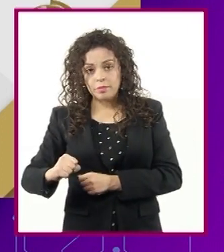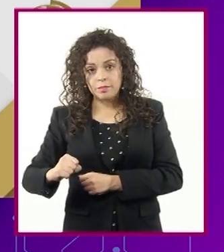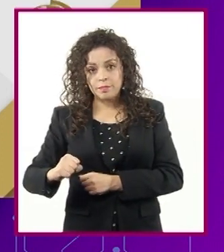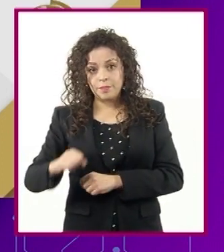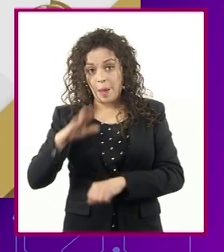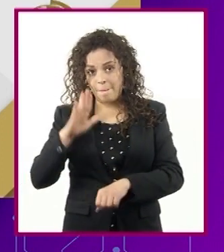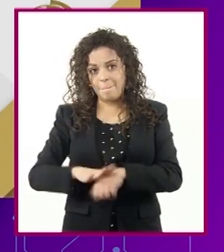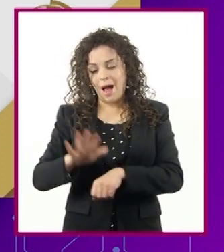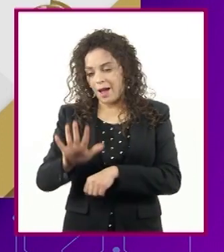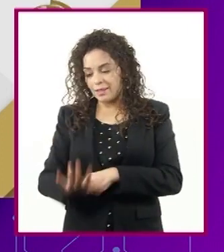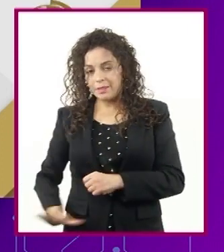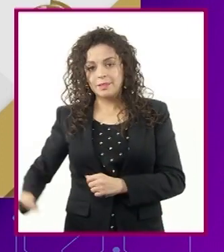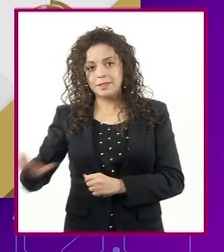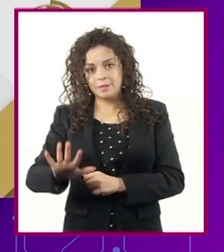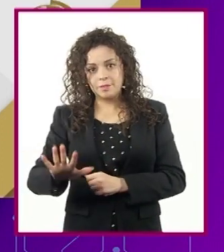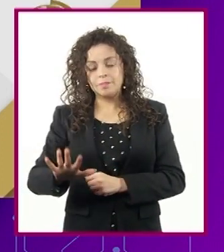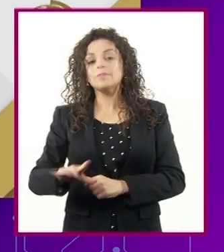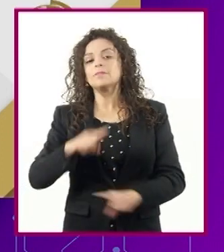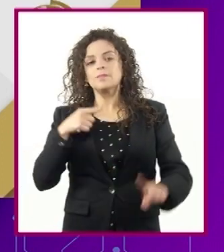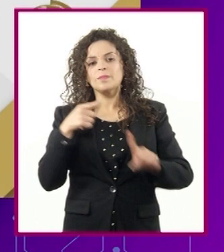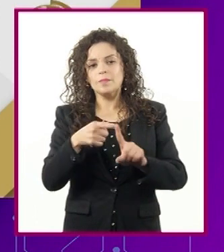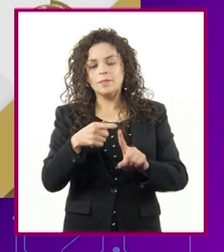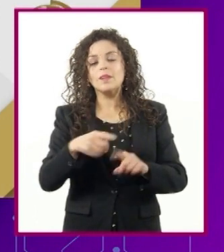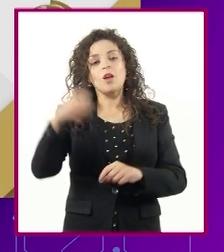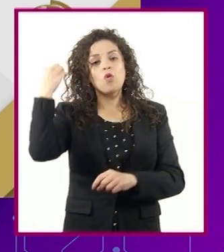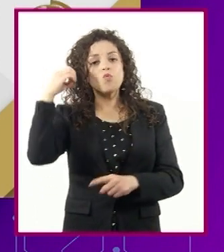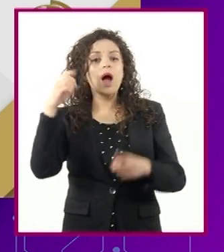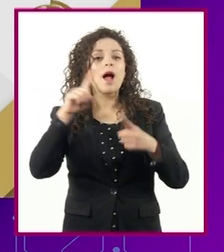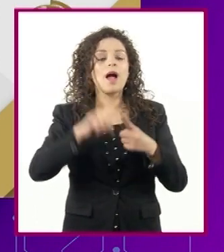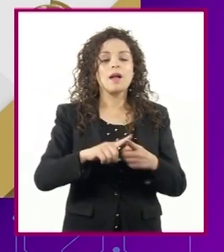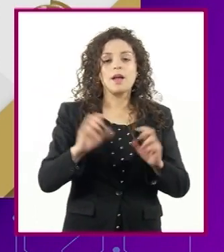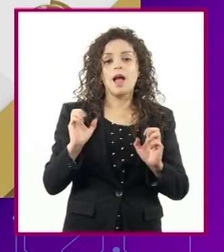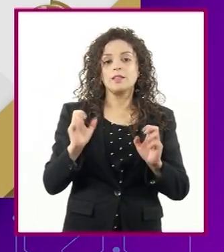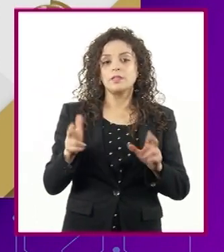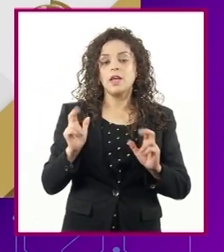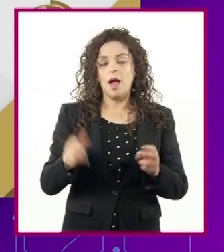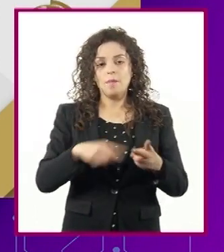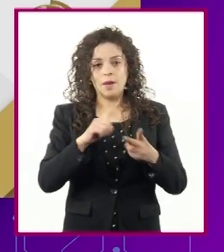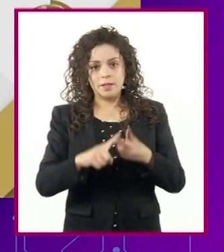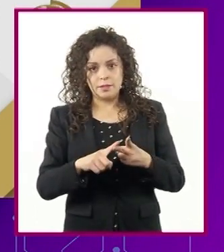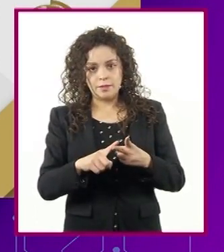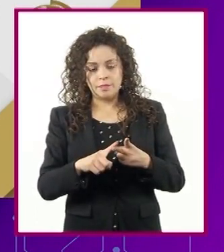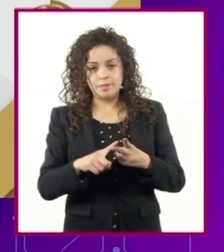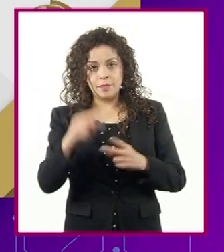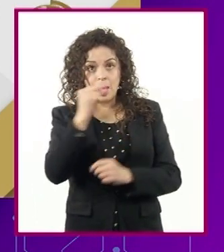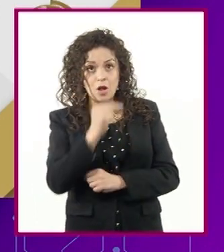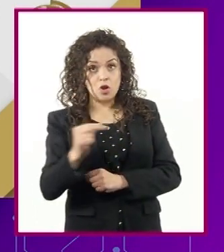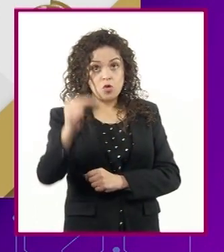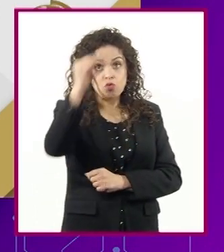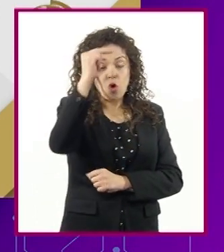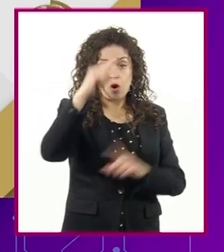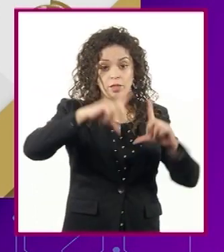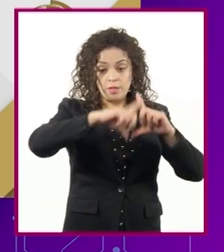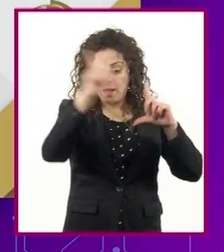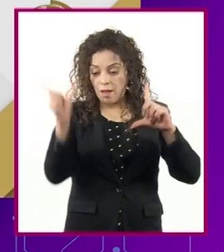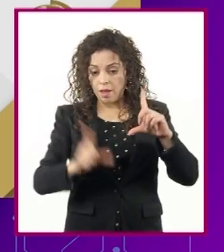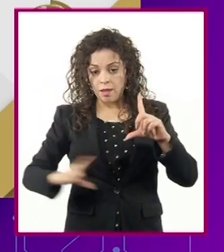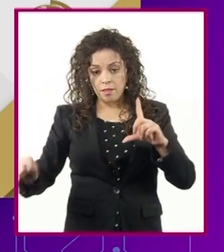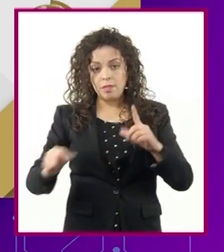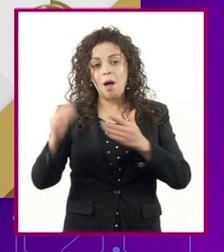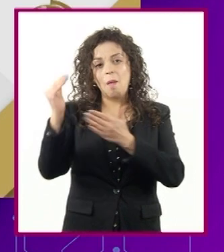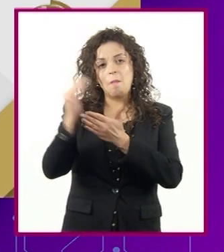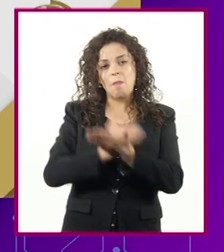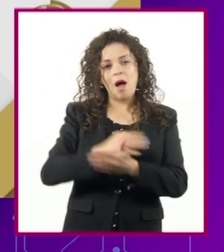principalmente en los estados de Oaxaca y Chiapas. En el norte del país, la presencia indígena es mucho